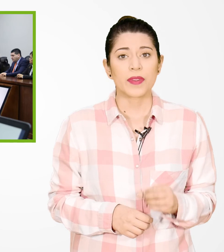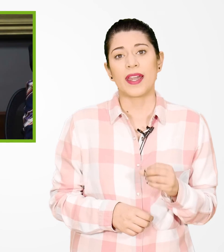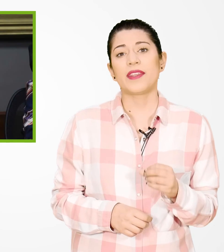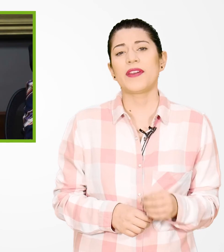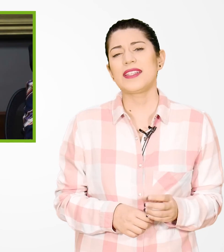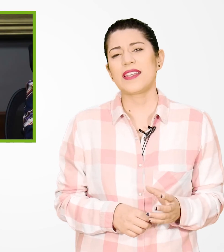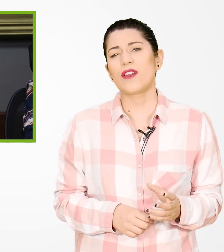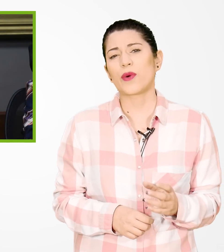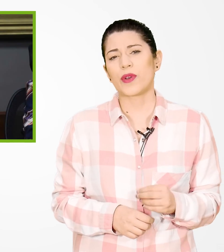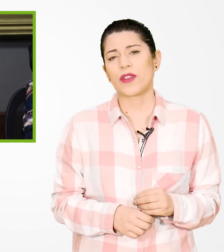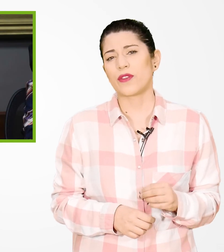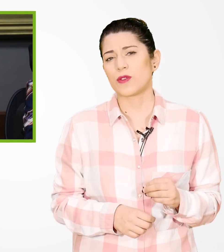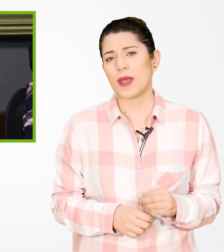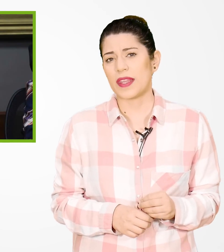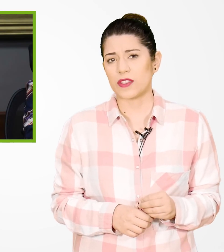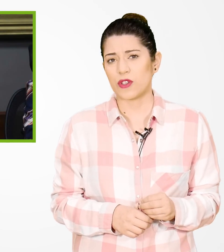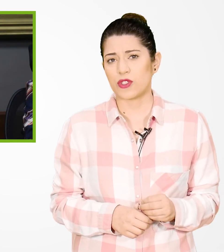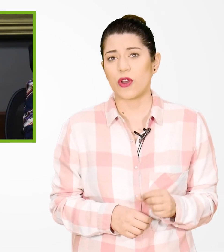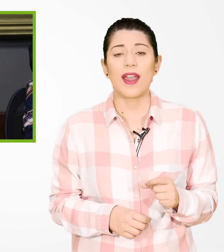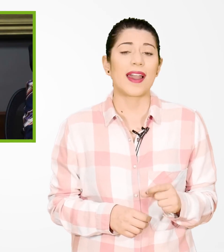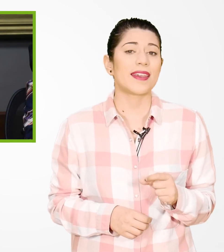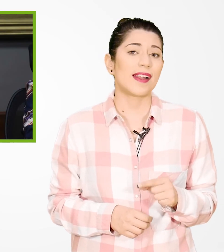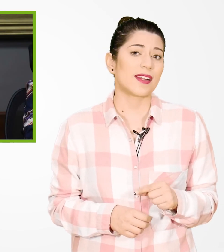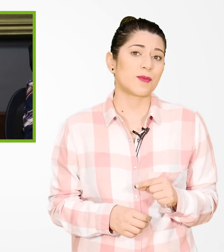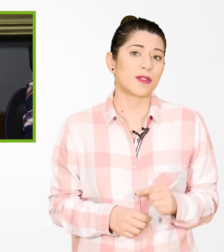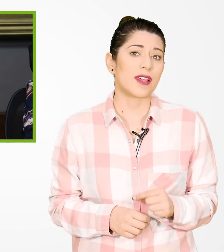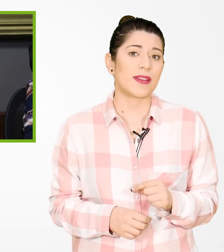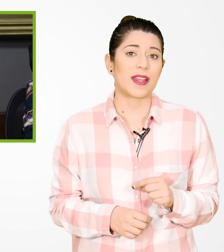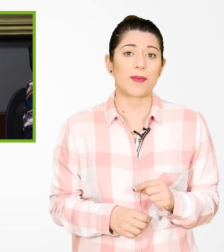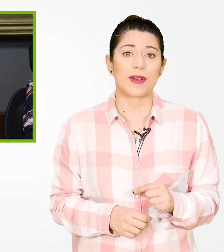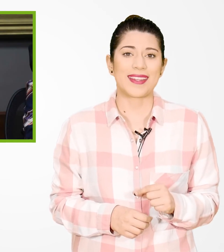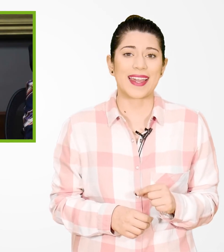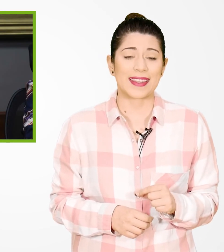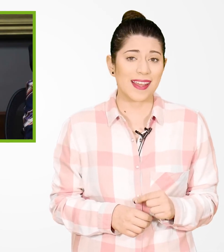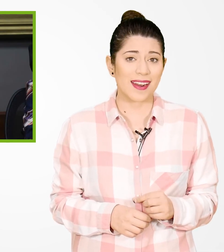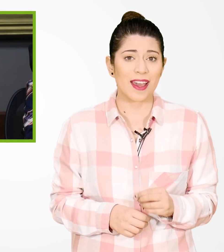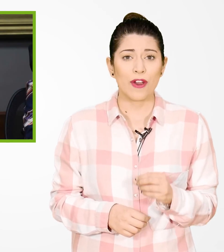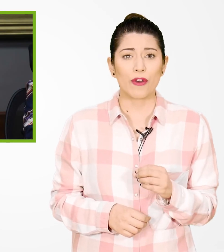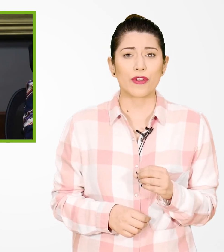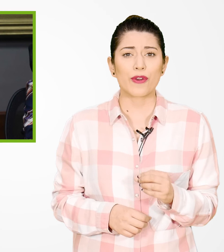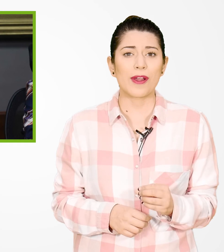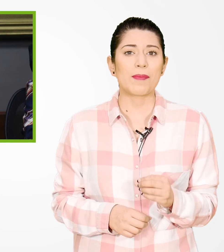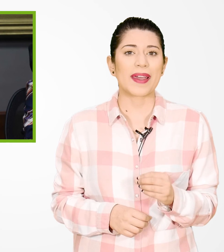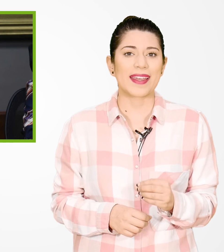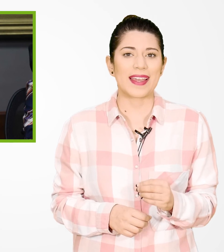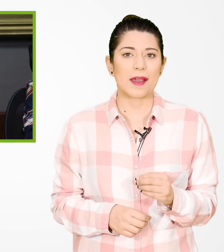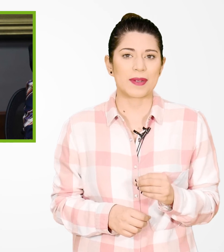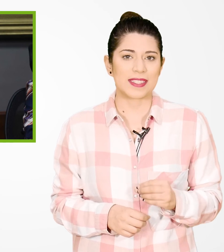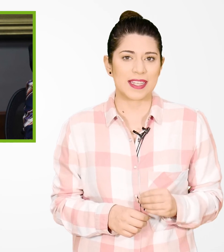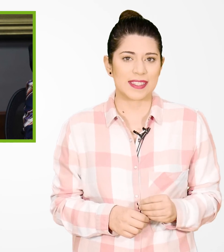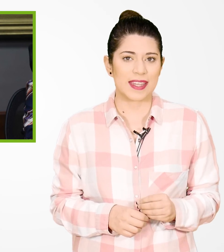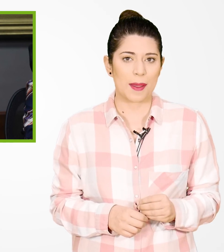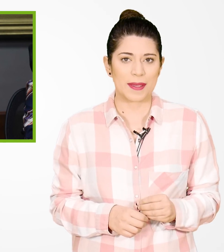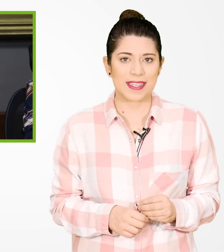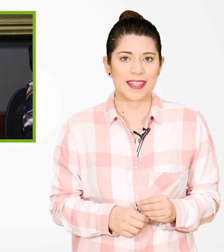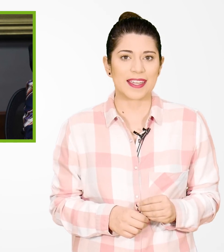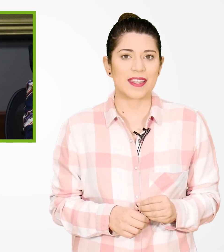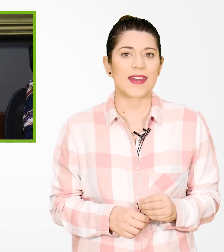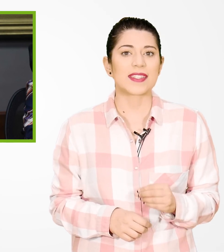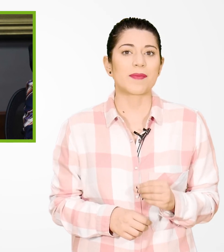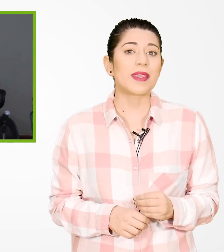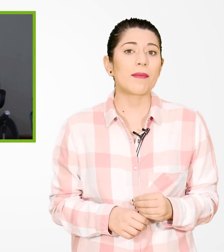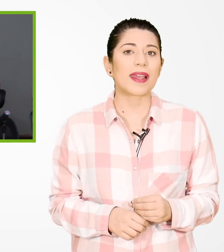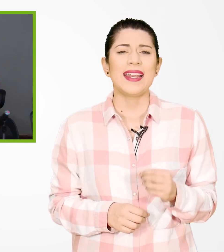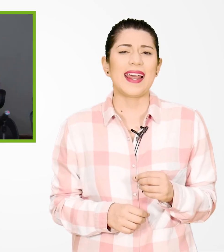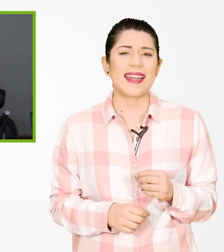mandato. A diferencia de lo ocurrido en 2018, ayer el responsable de la política interna otorgó el paquete a la presidencia de la mesa